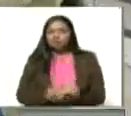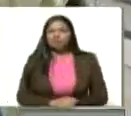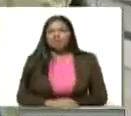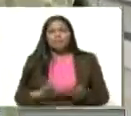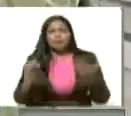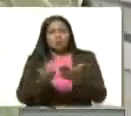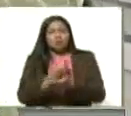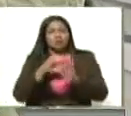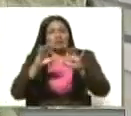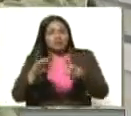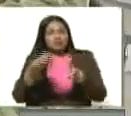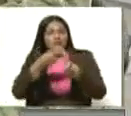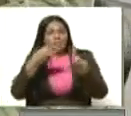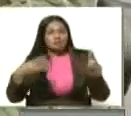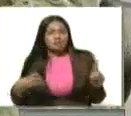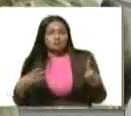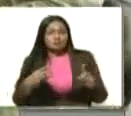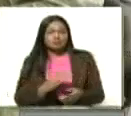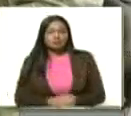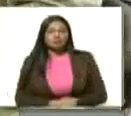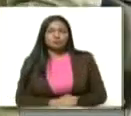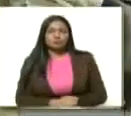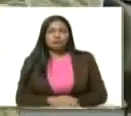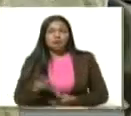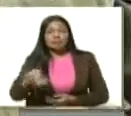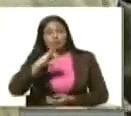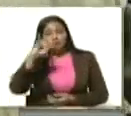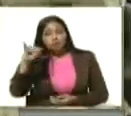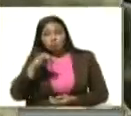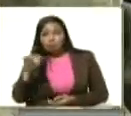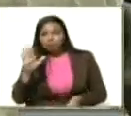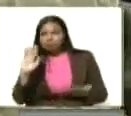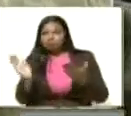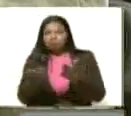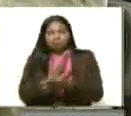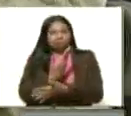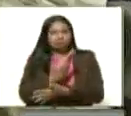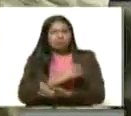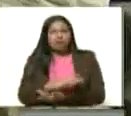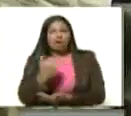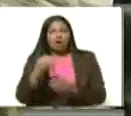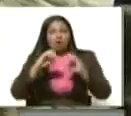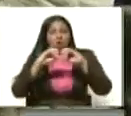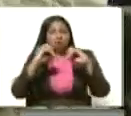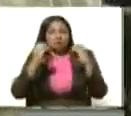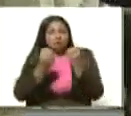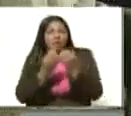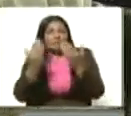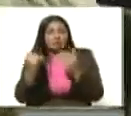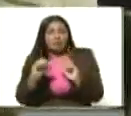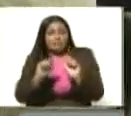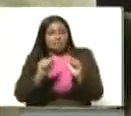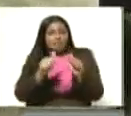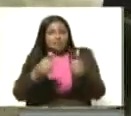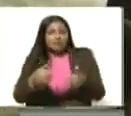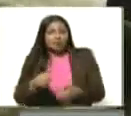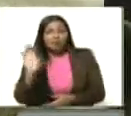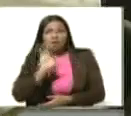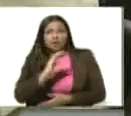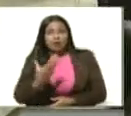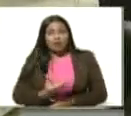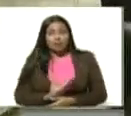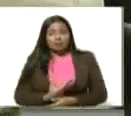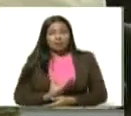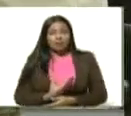la Secretaría de la Diversidad Sexual en el Estado. Bueno, hay oficinas que han venido naciendo en Caracas, en la